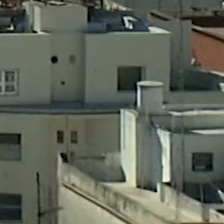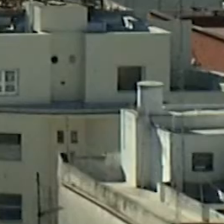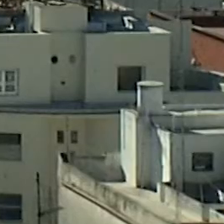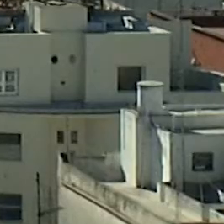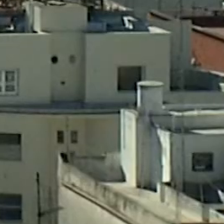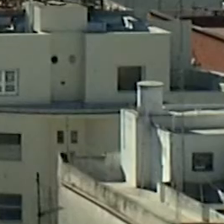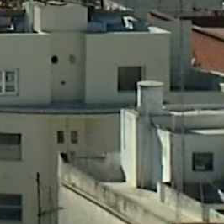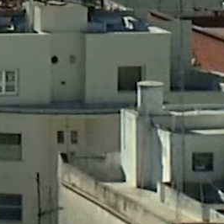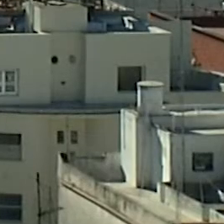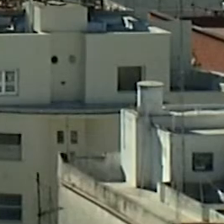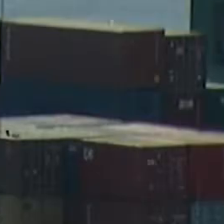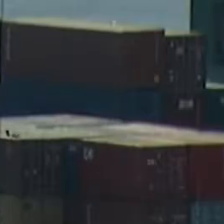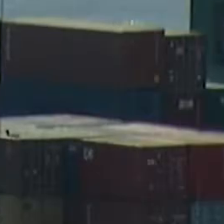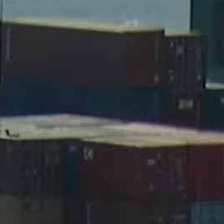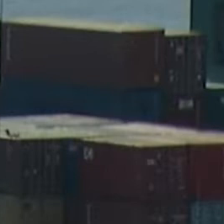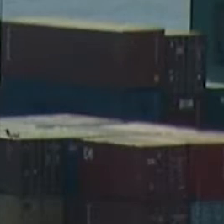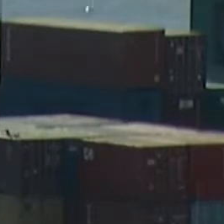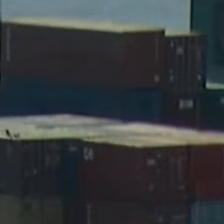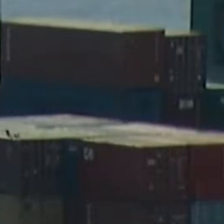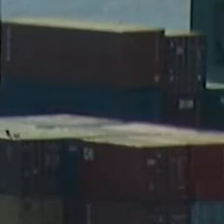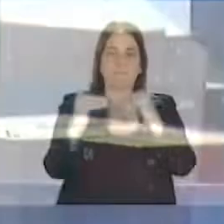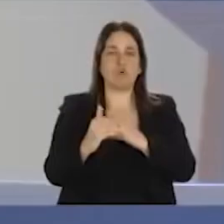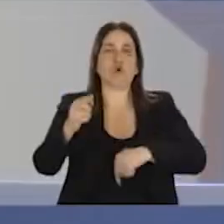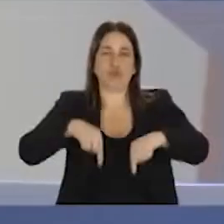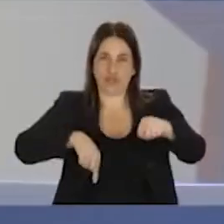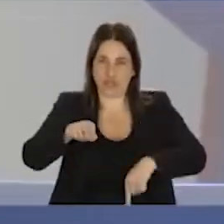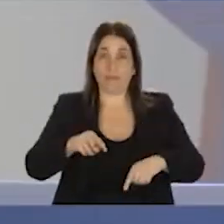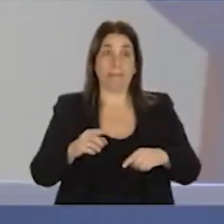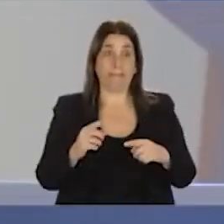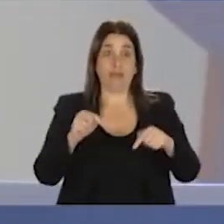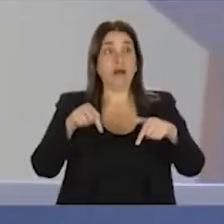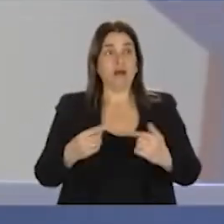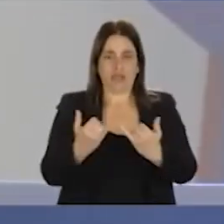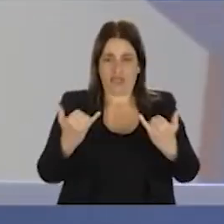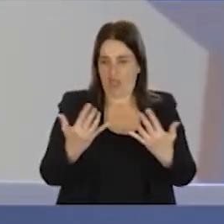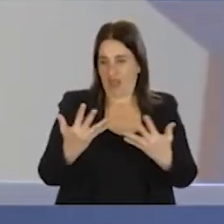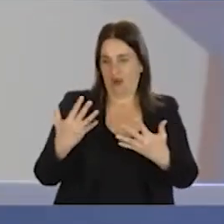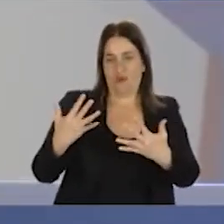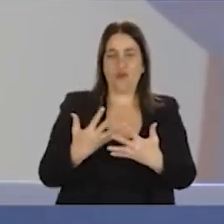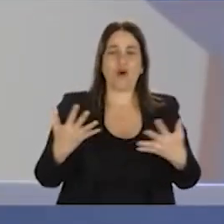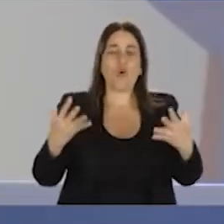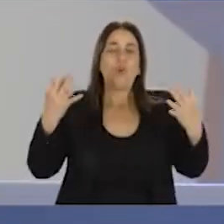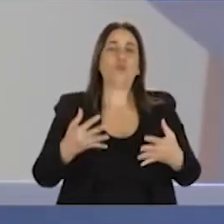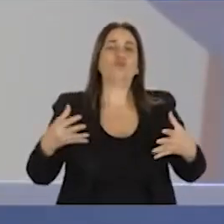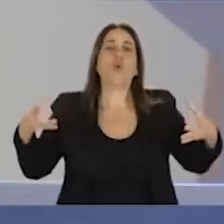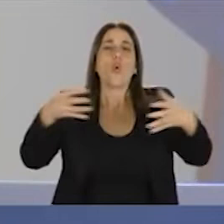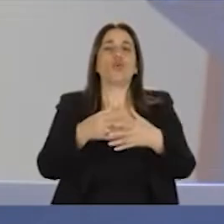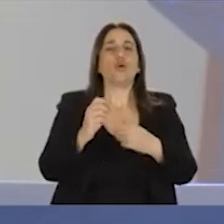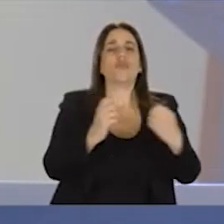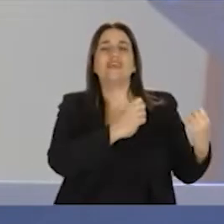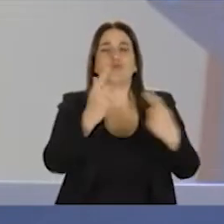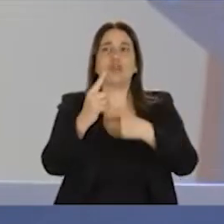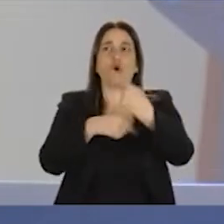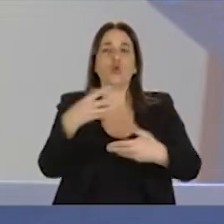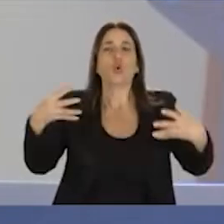profundidad aceptable en comparación con el mundo estos días nos ha tenido con la unión de exportadores y